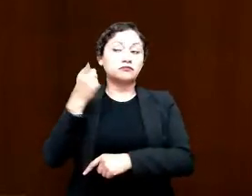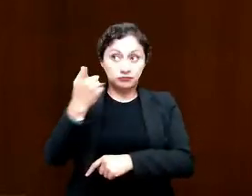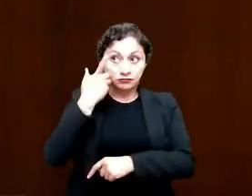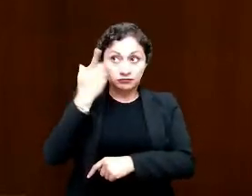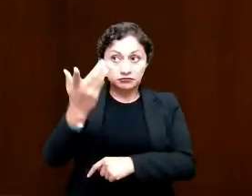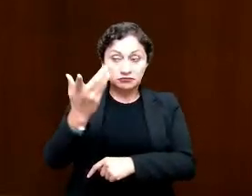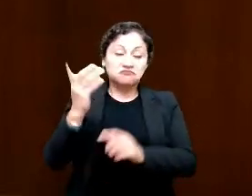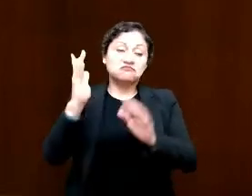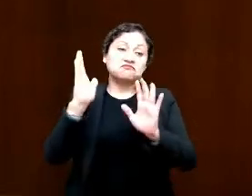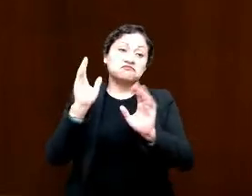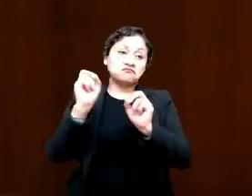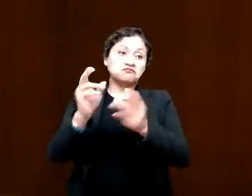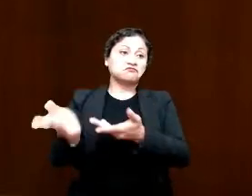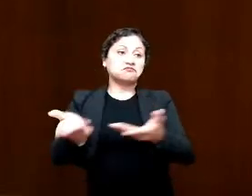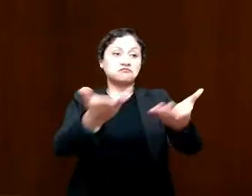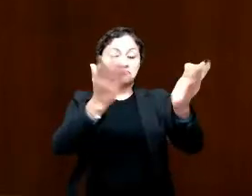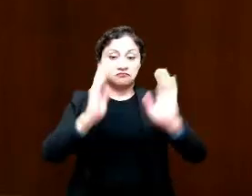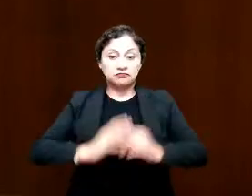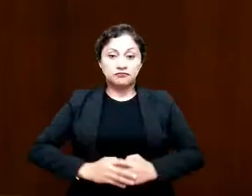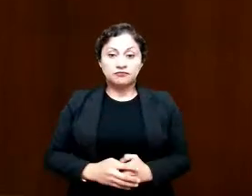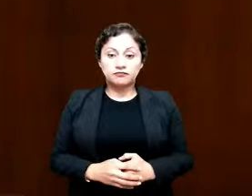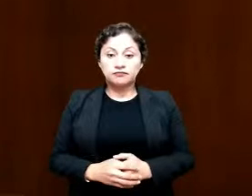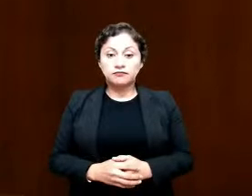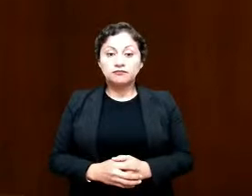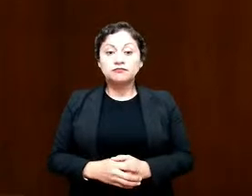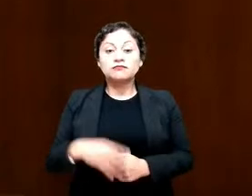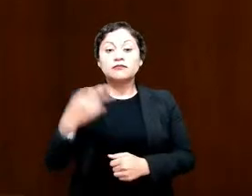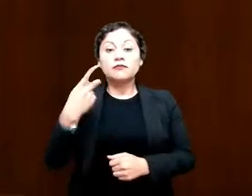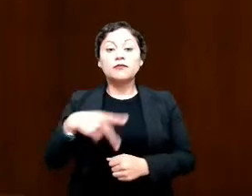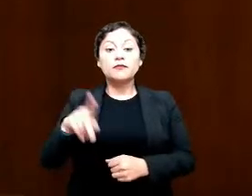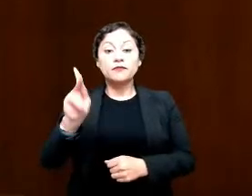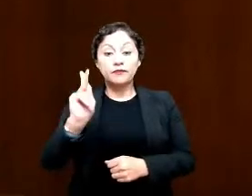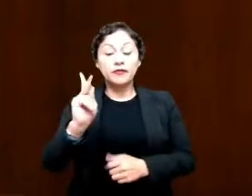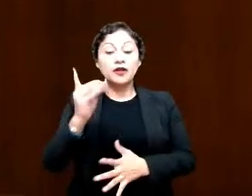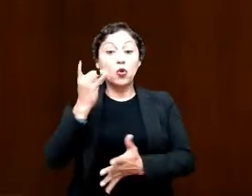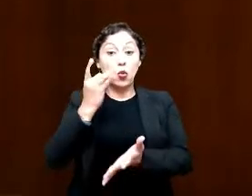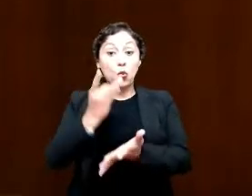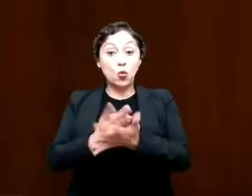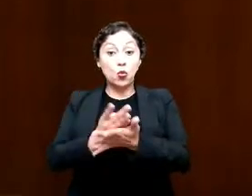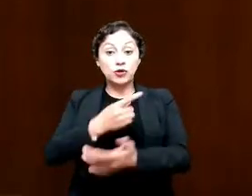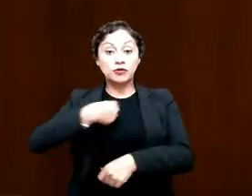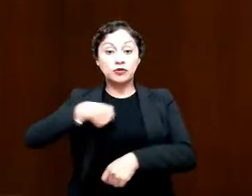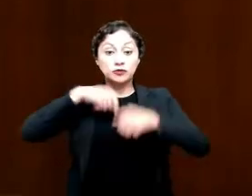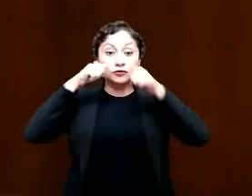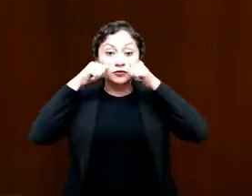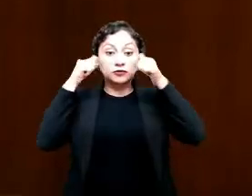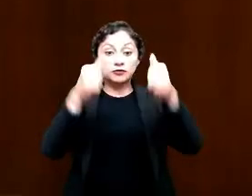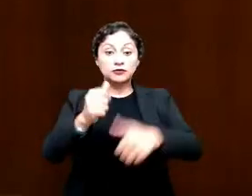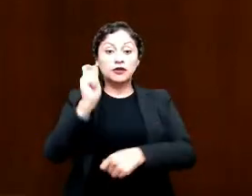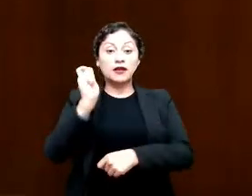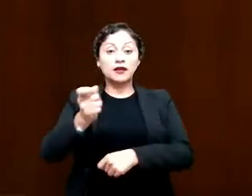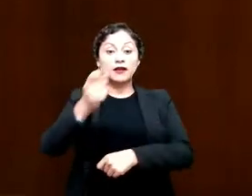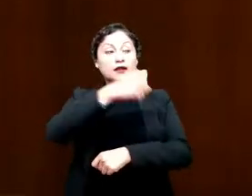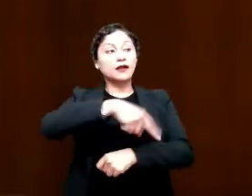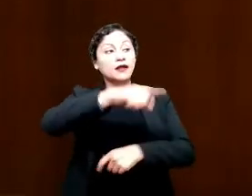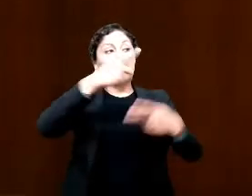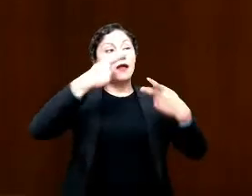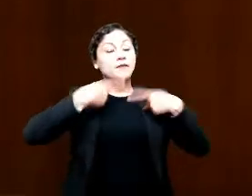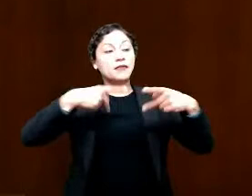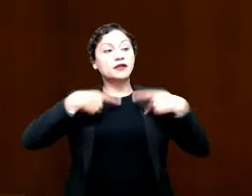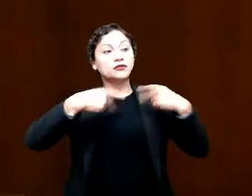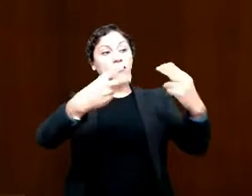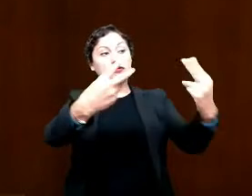háganlo. Lo único que debemos observar es que la ciudadanía sepa que las y los